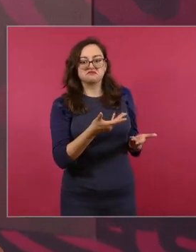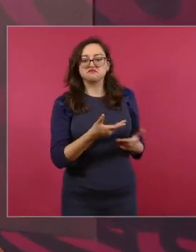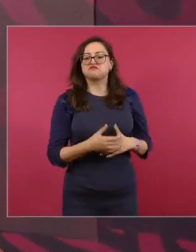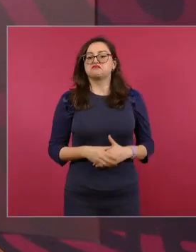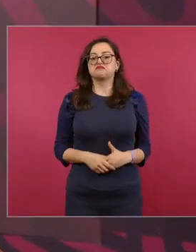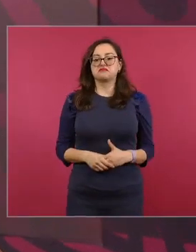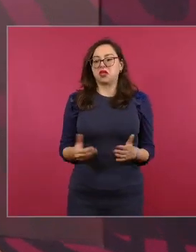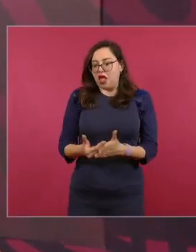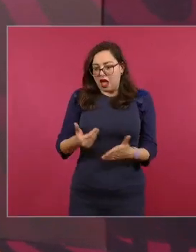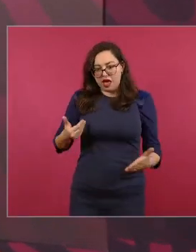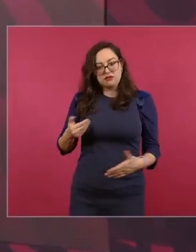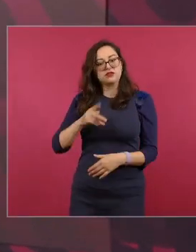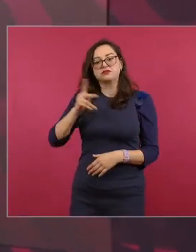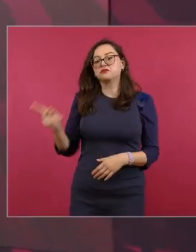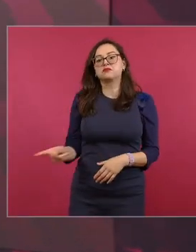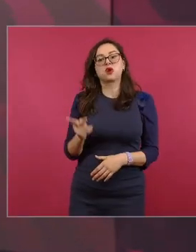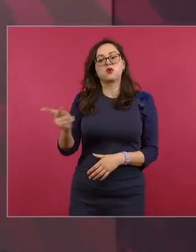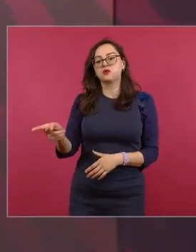una consulta.